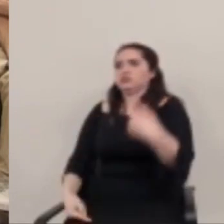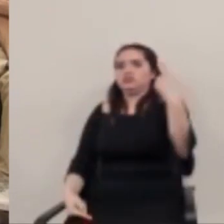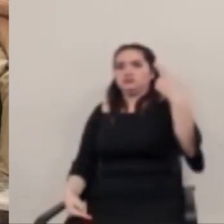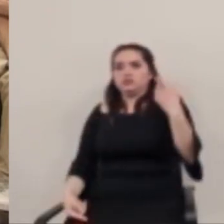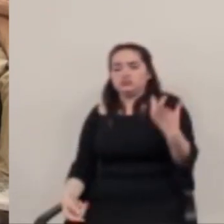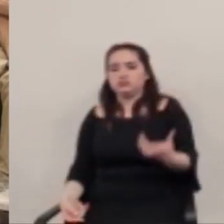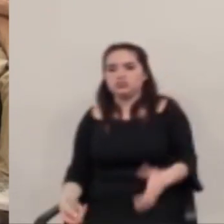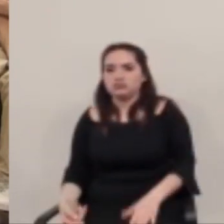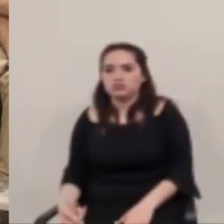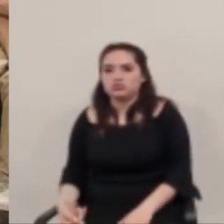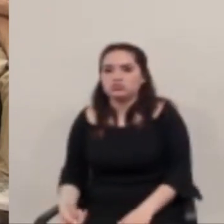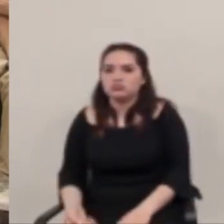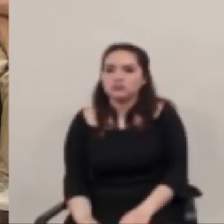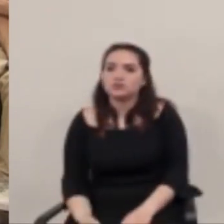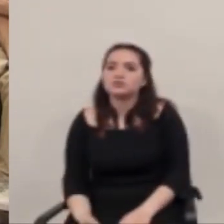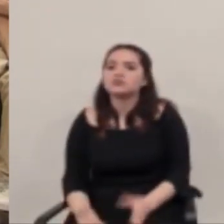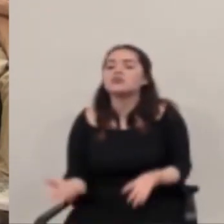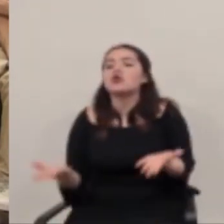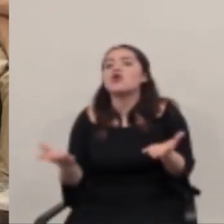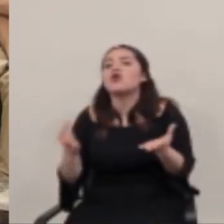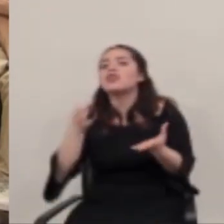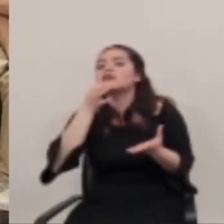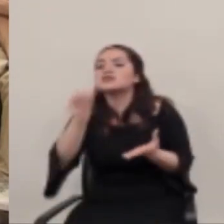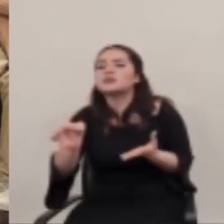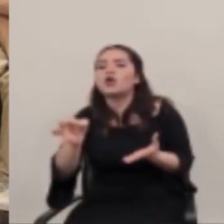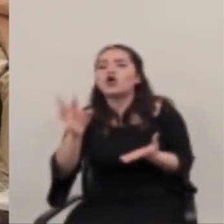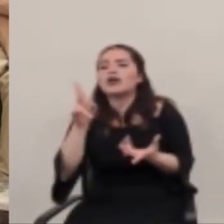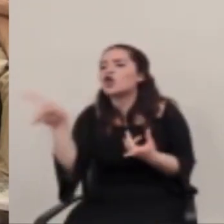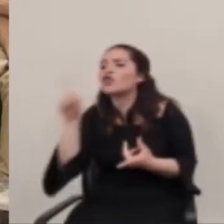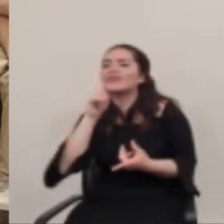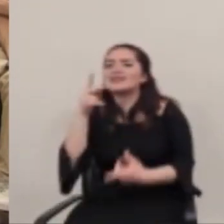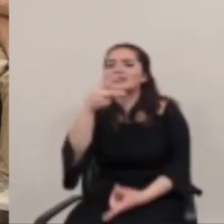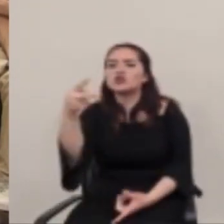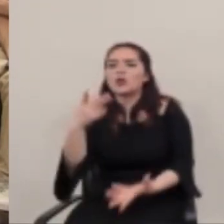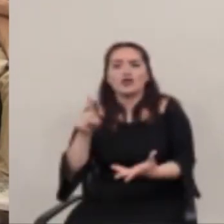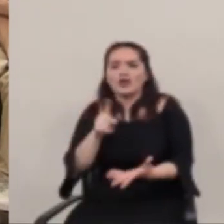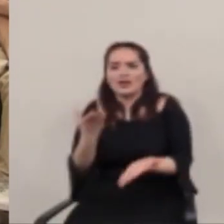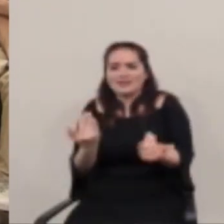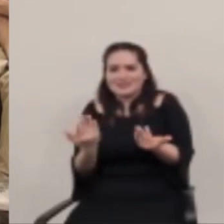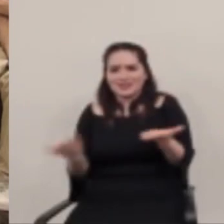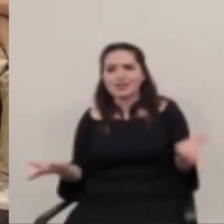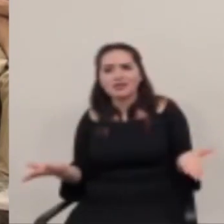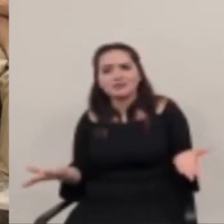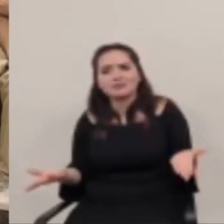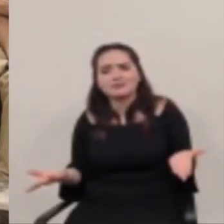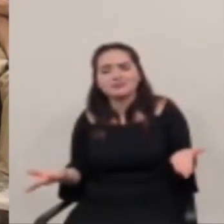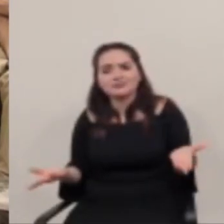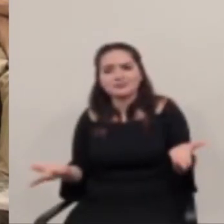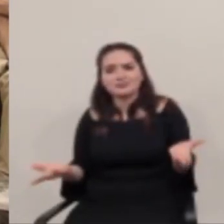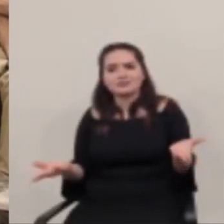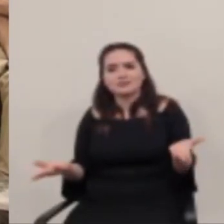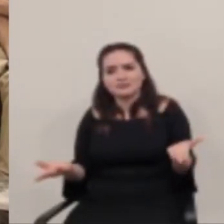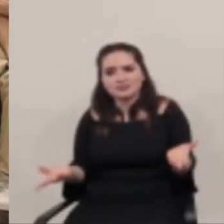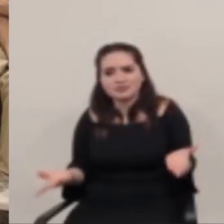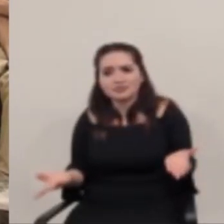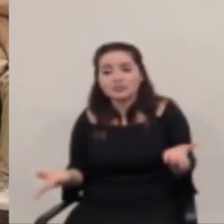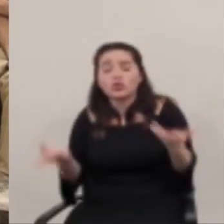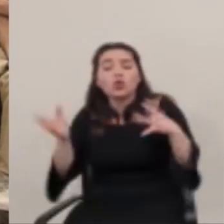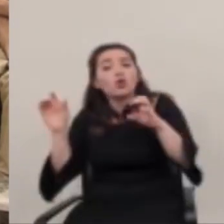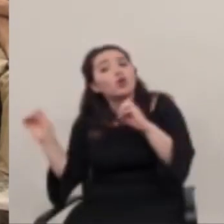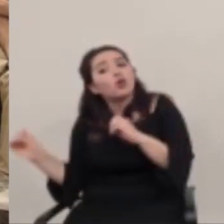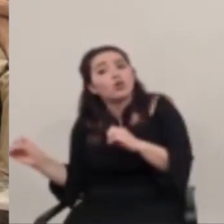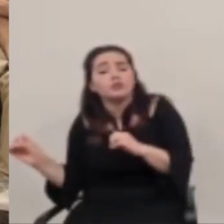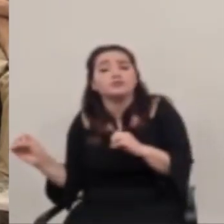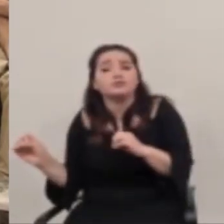y o los terminamos casi asexuando, perdón, Universidad de Chile por haber dicho un garabato aquí, o si no, los terminamos,